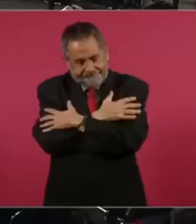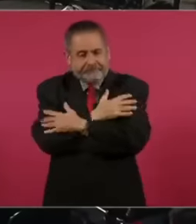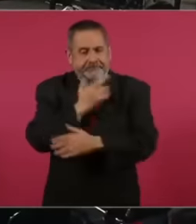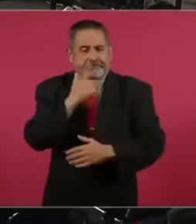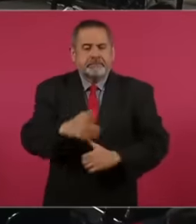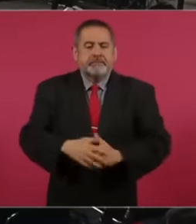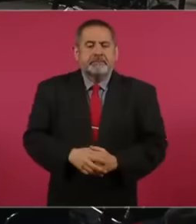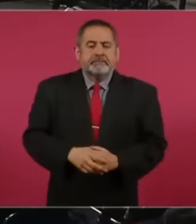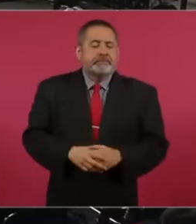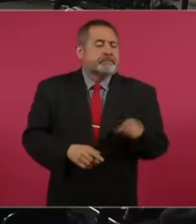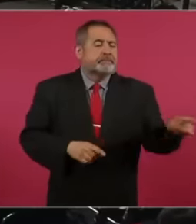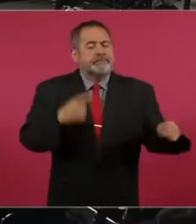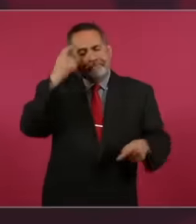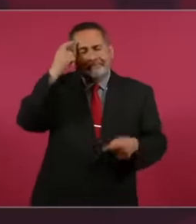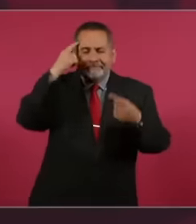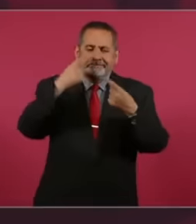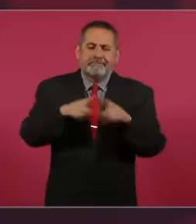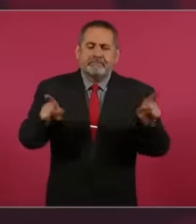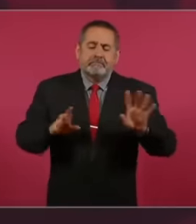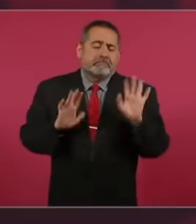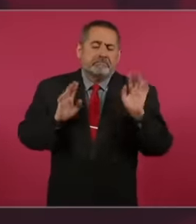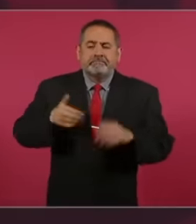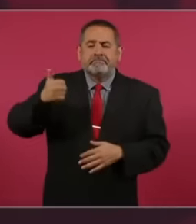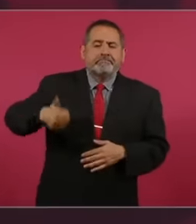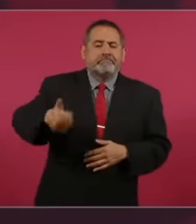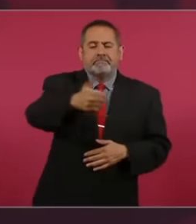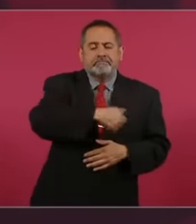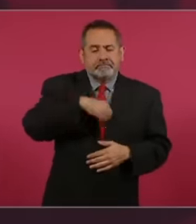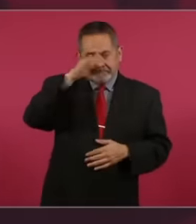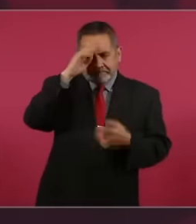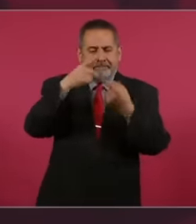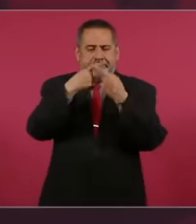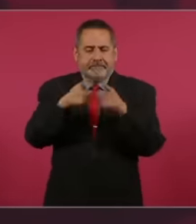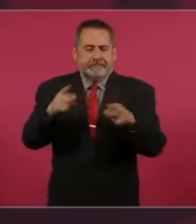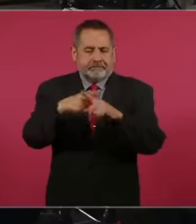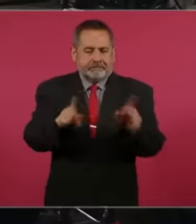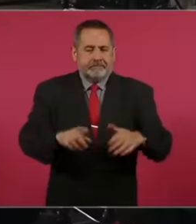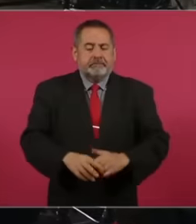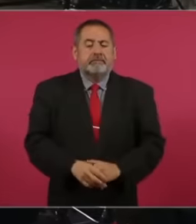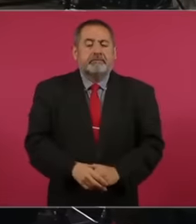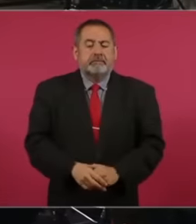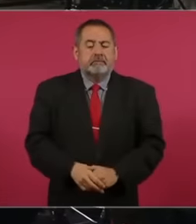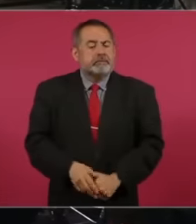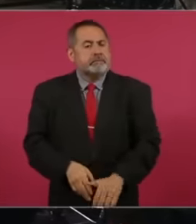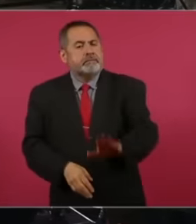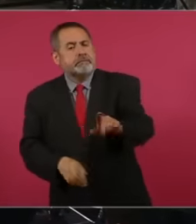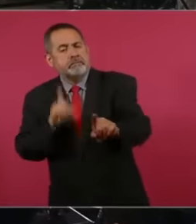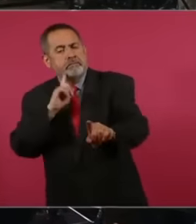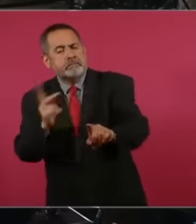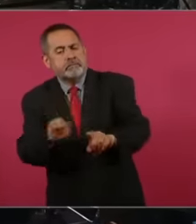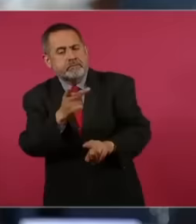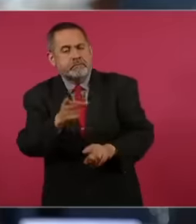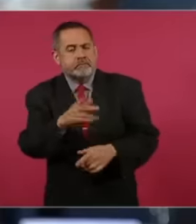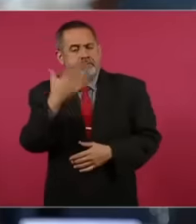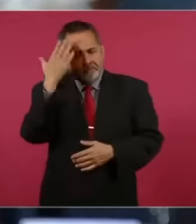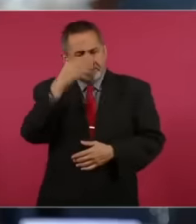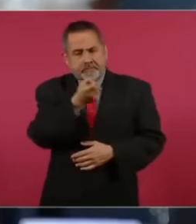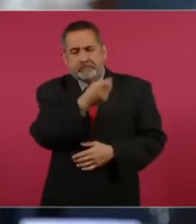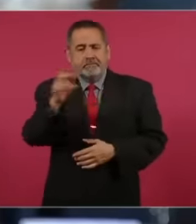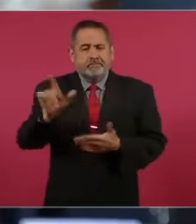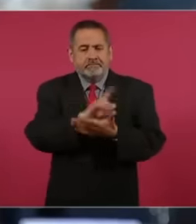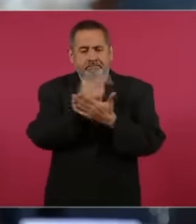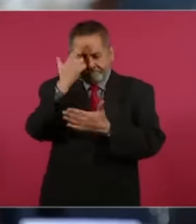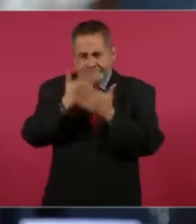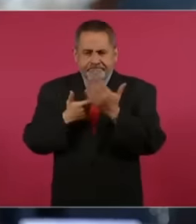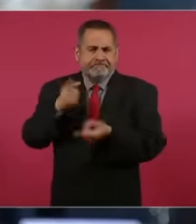presidente, porque tienen otra mentalidad, ¿no? Pero cada quien pensamos de manera distinta. Preguntarle nada más, sabemos que hay muchos delitos que van a la